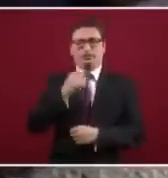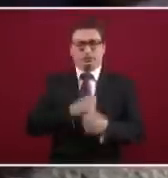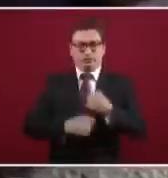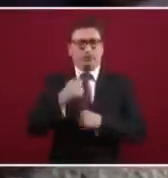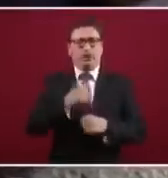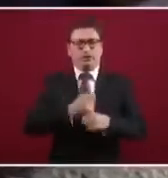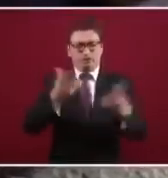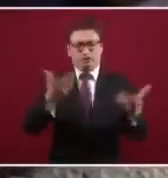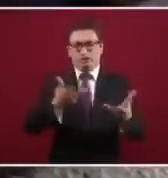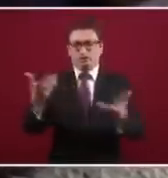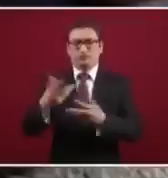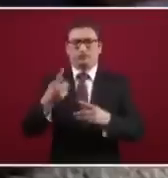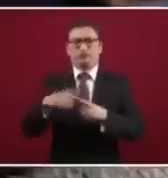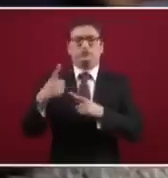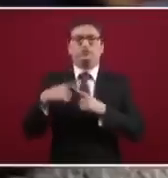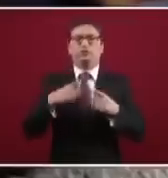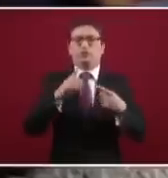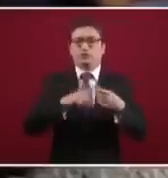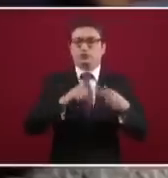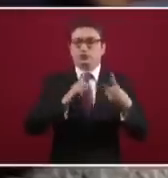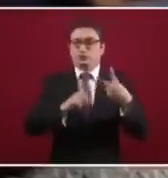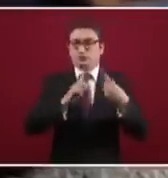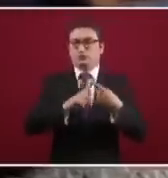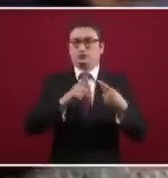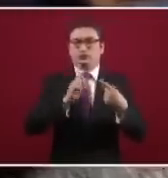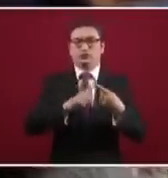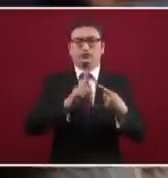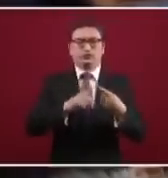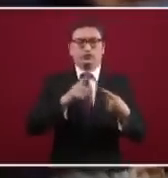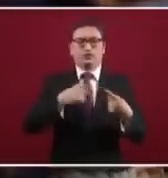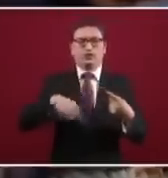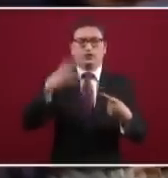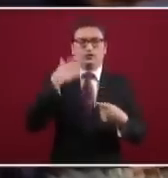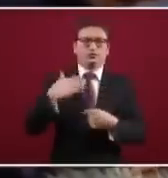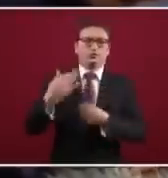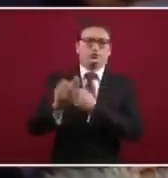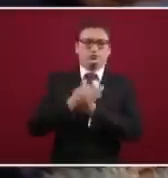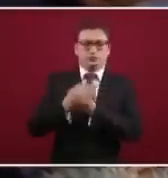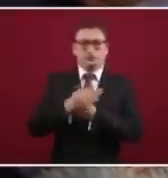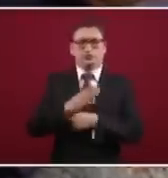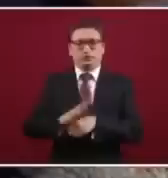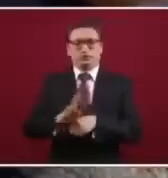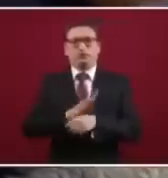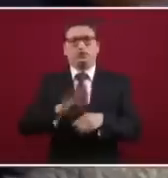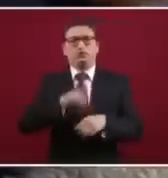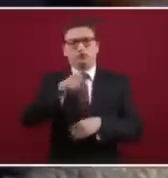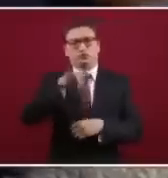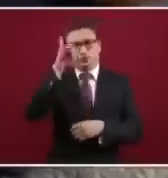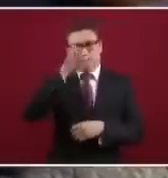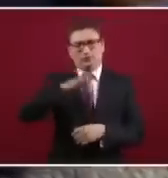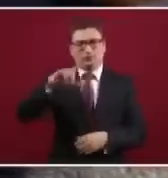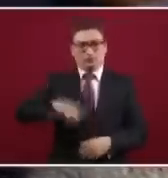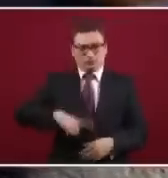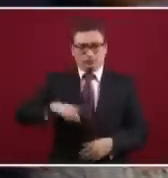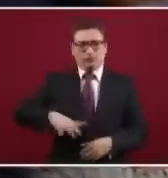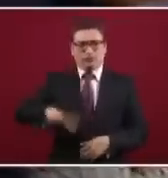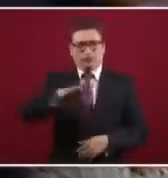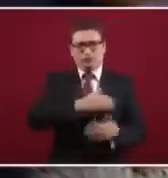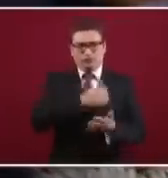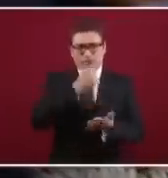muchísimas, pero dos de ellas que principalmente, por las cuales yo me vi beneficiado cuando fue usted jefe de gobierno de la Ciudad de